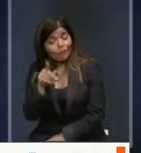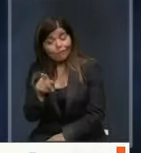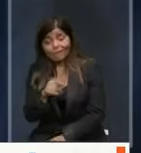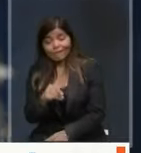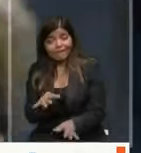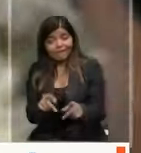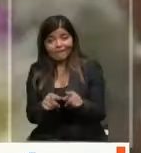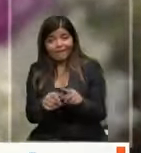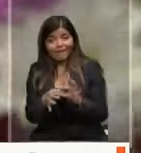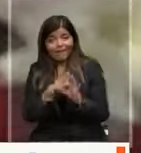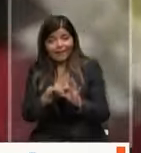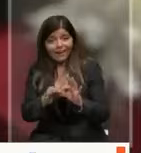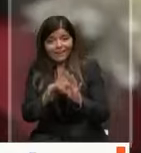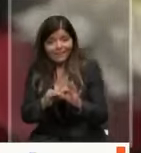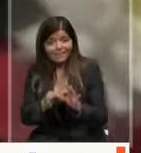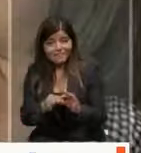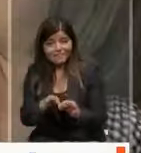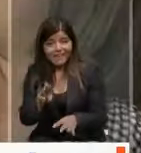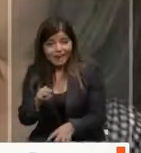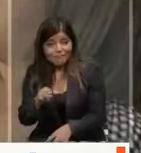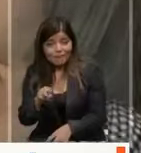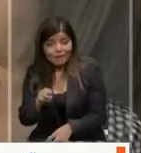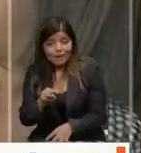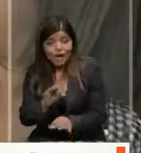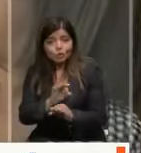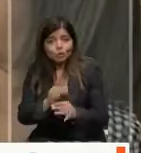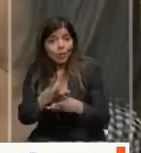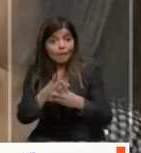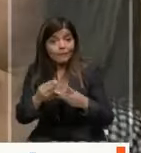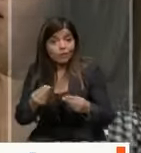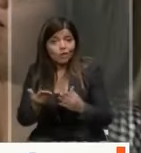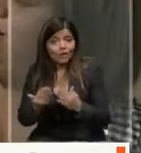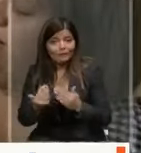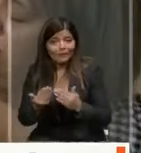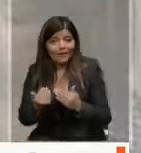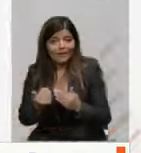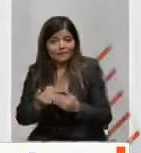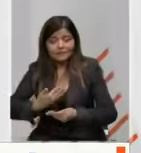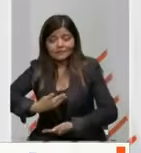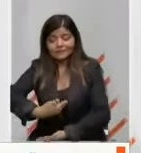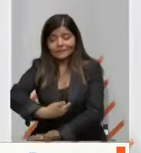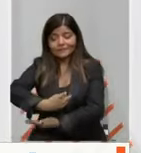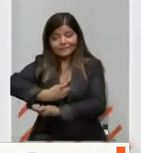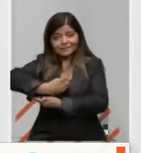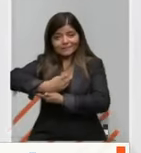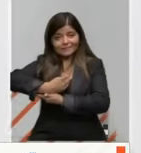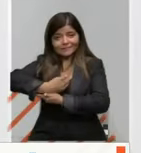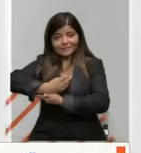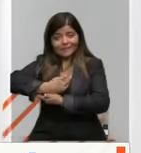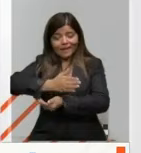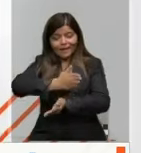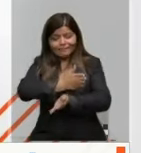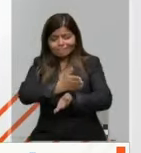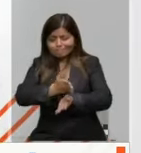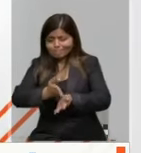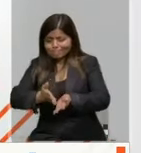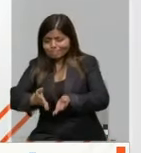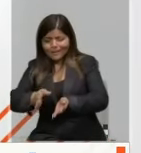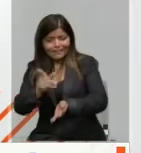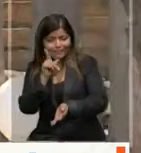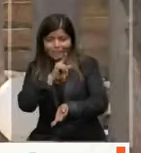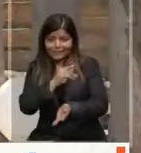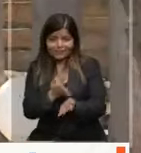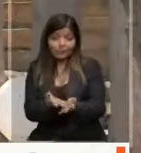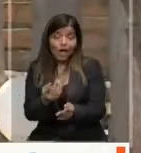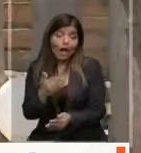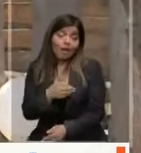entregó esta madre que nunca perdió la esperanza y que sostuvo a su hijo entre sus brazos hasta el final.